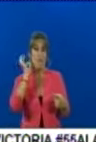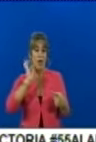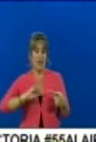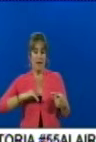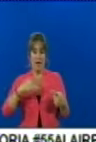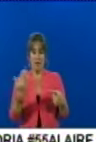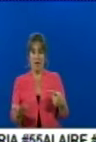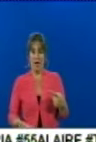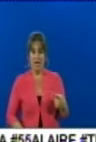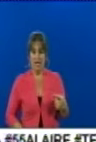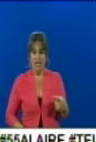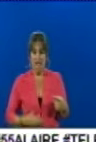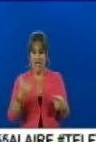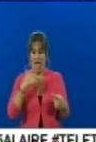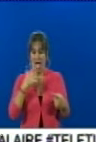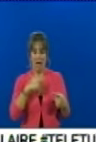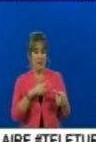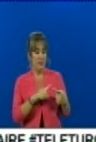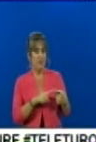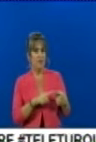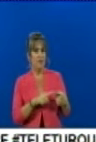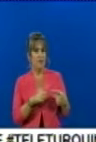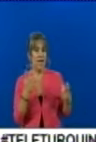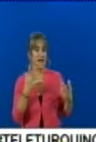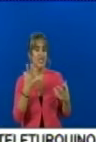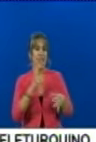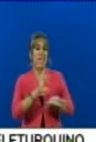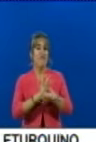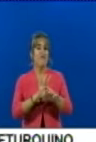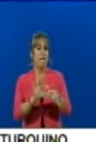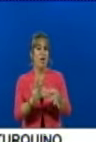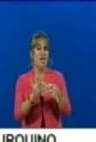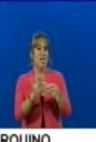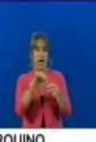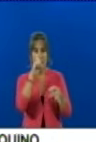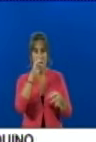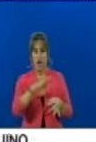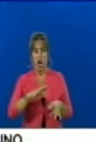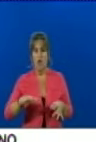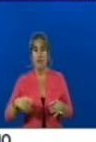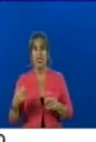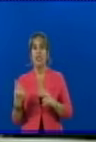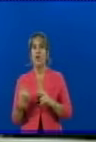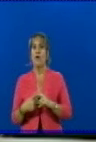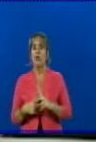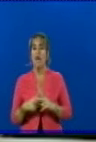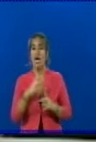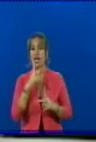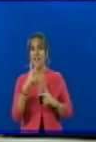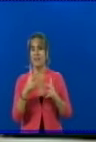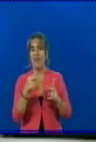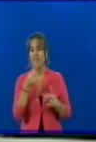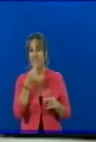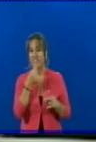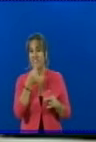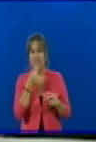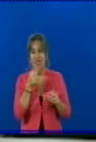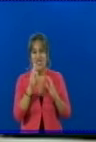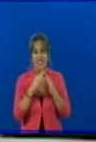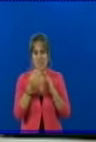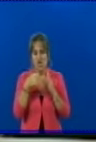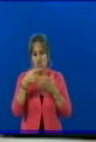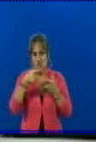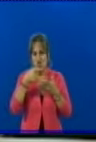embarazadas en el mes de abril, a los enfermos crónicos de la infancia y al sistema de atención, o sea, de salud, a la salud